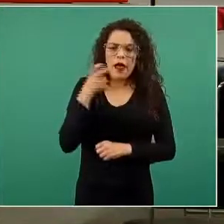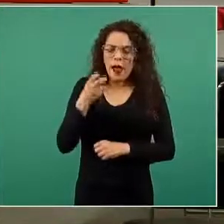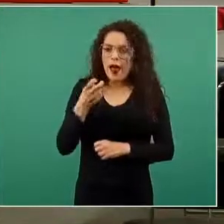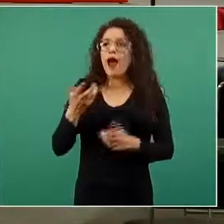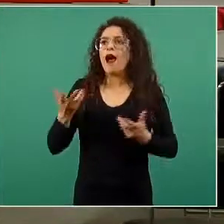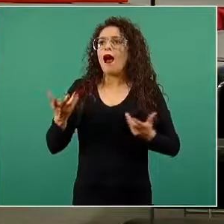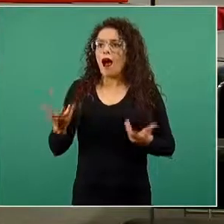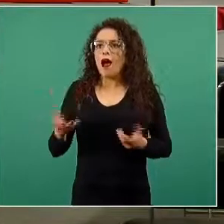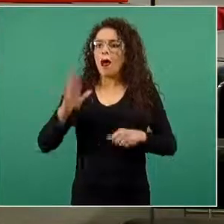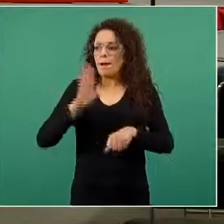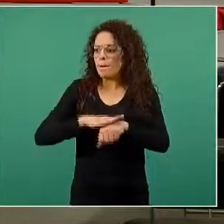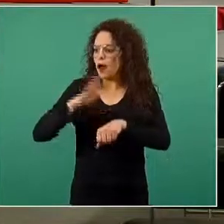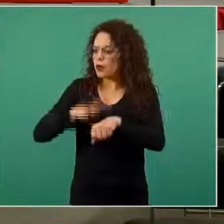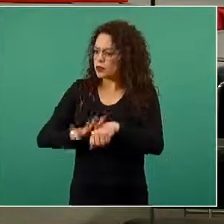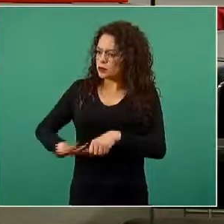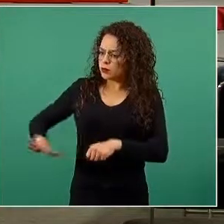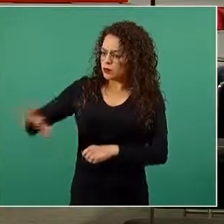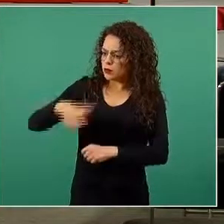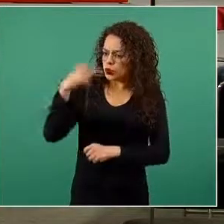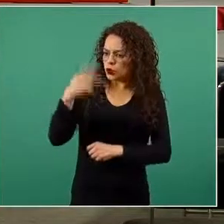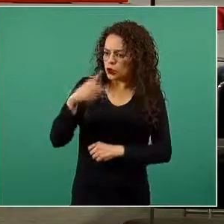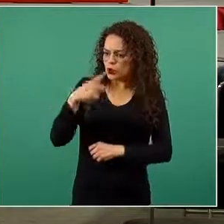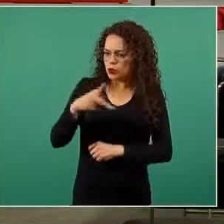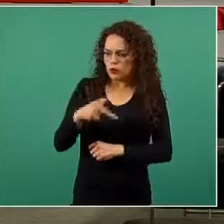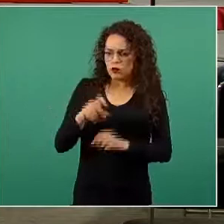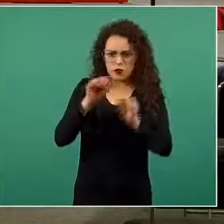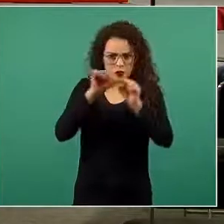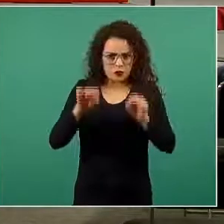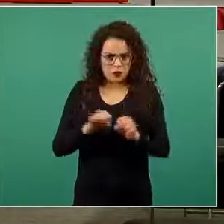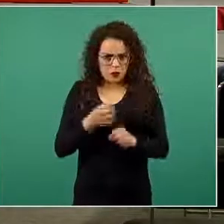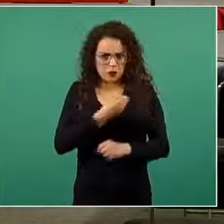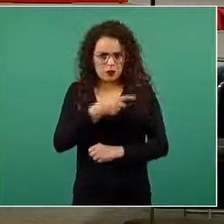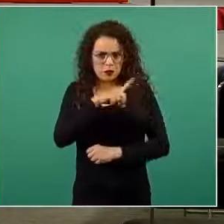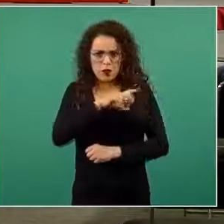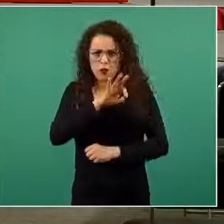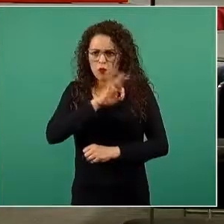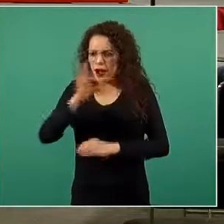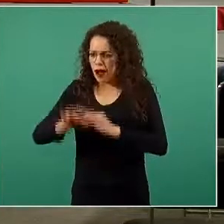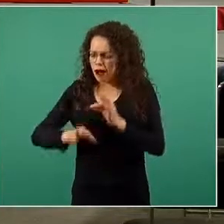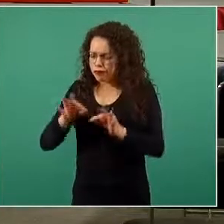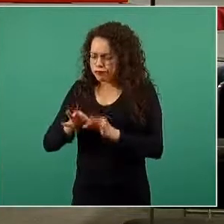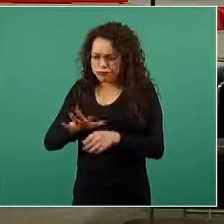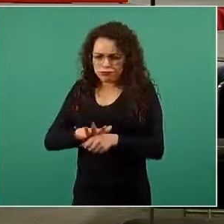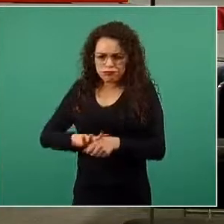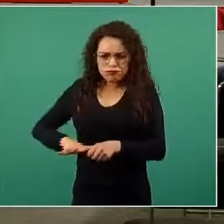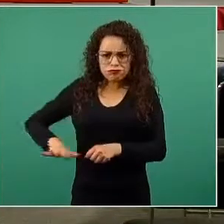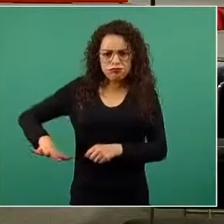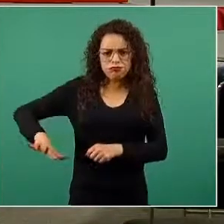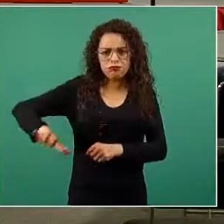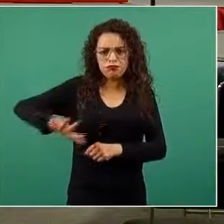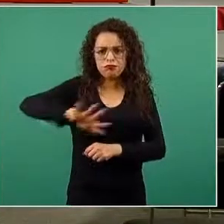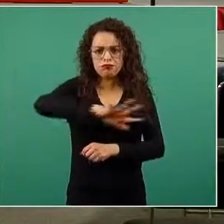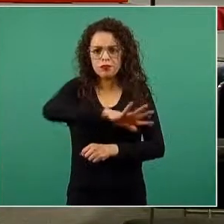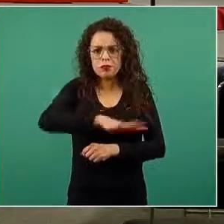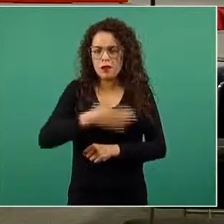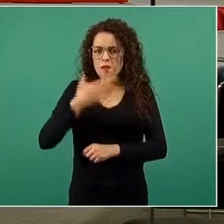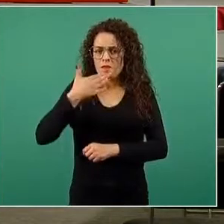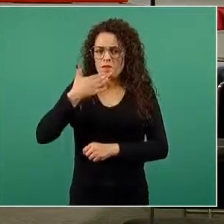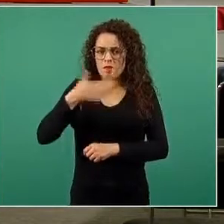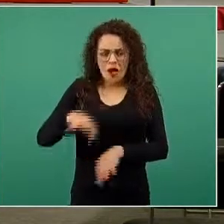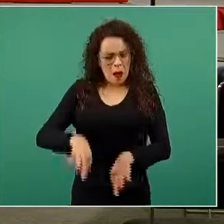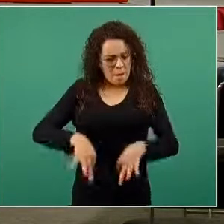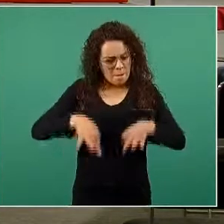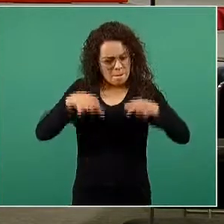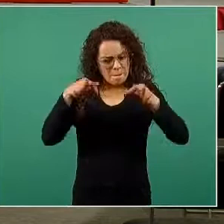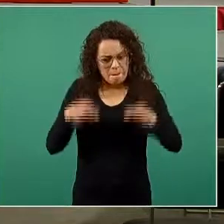de la mayoría de los sistemas de salud que han logrado coberturas universales, que han logrado ser realmente eficientes